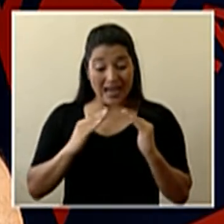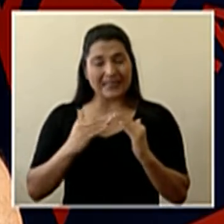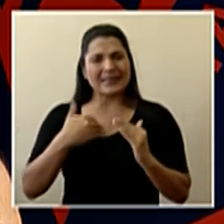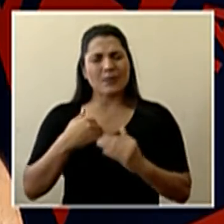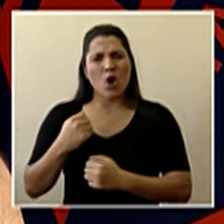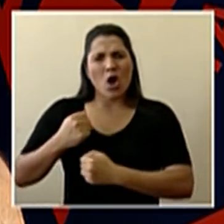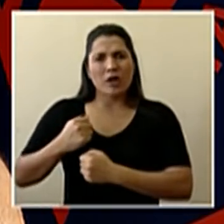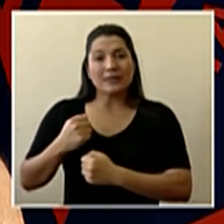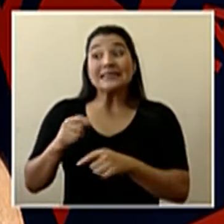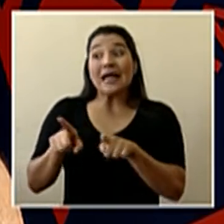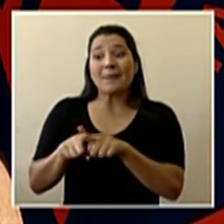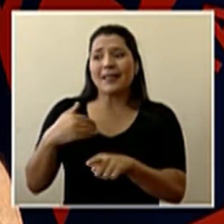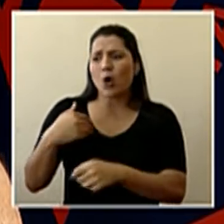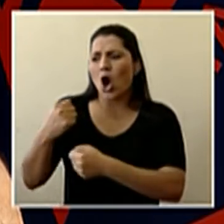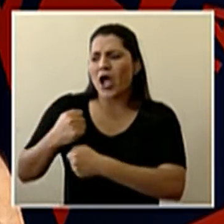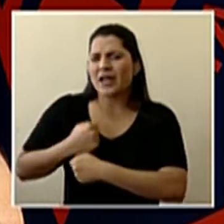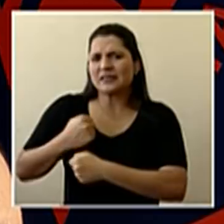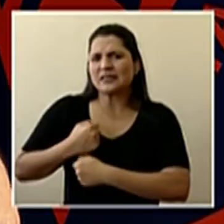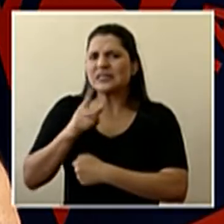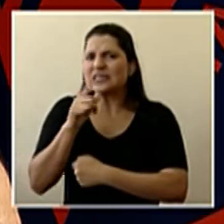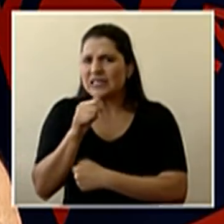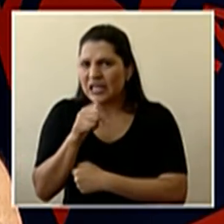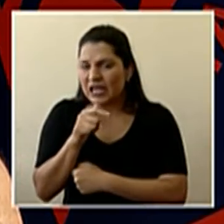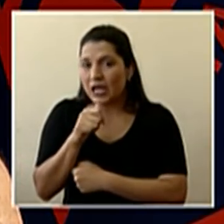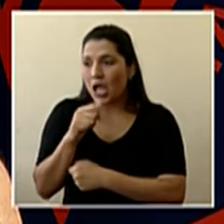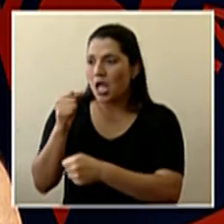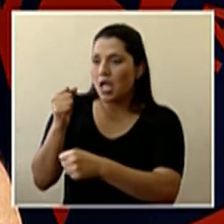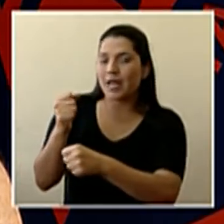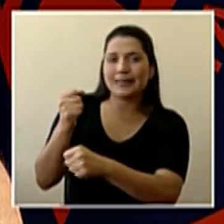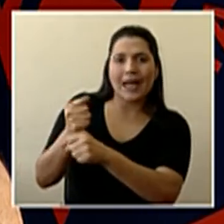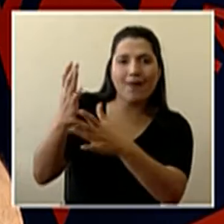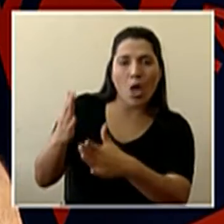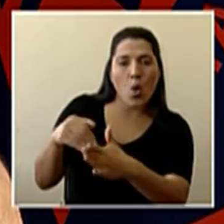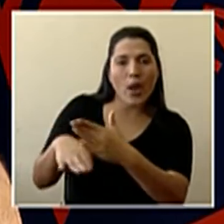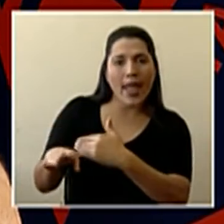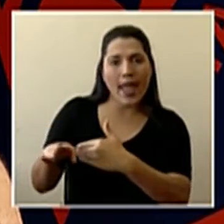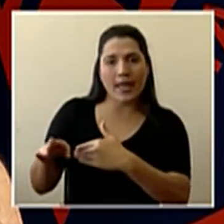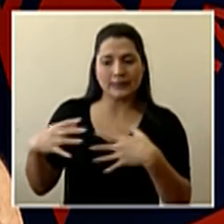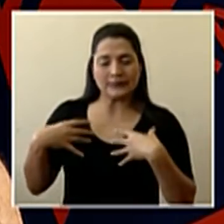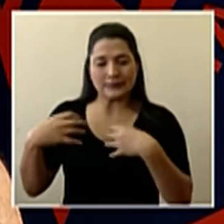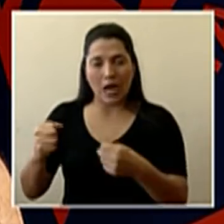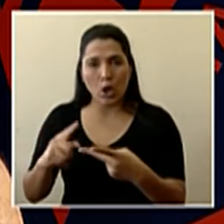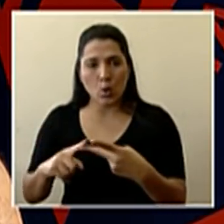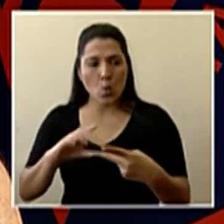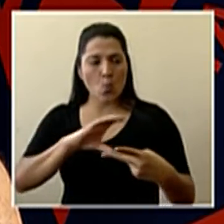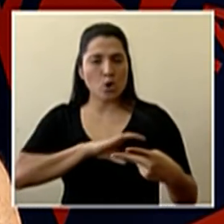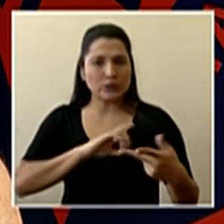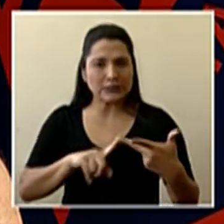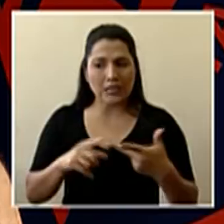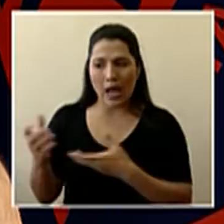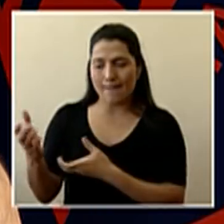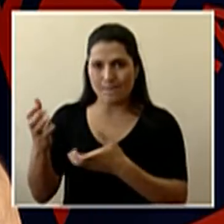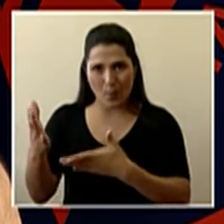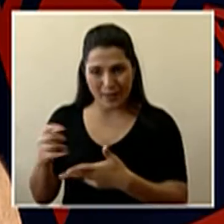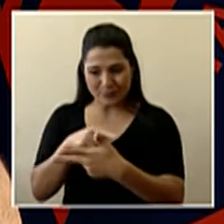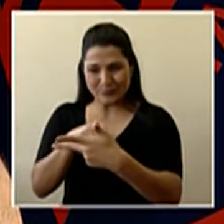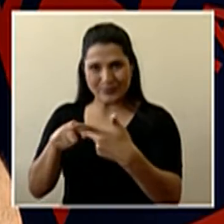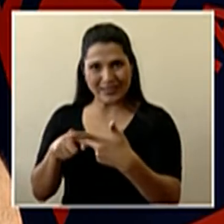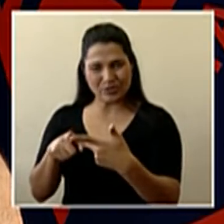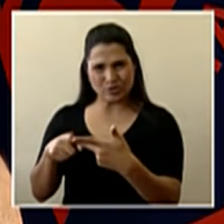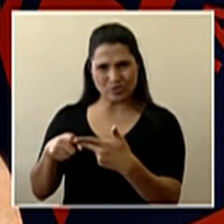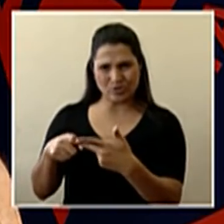colaboradores, tanto en los hospitales como en las áreas de salud, como los EBAIS, con los diferentes cuerpos policiales y de bomberos, los cuales están ahí